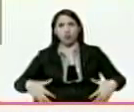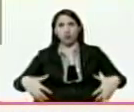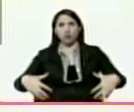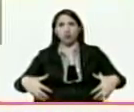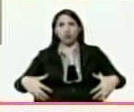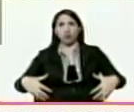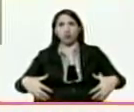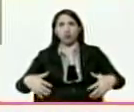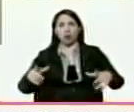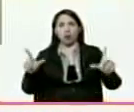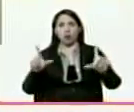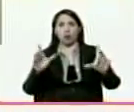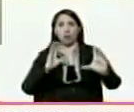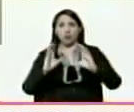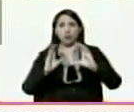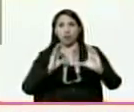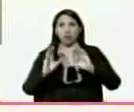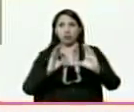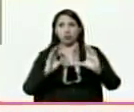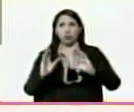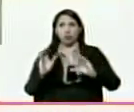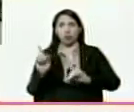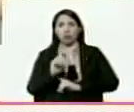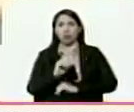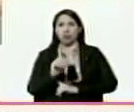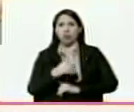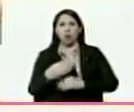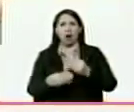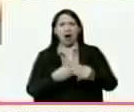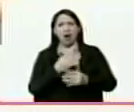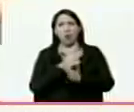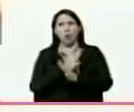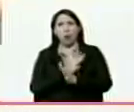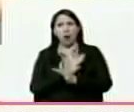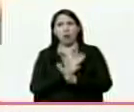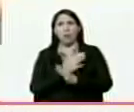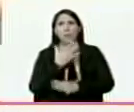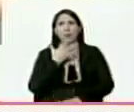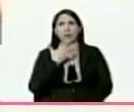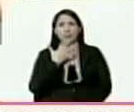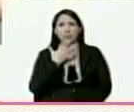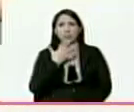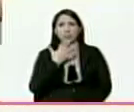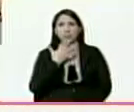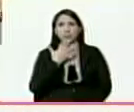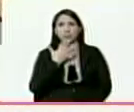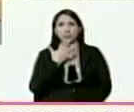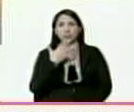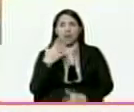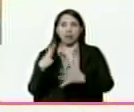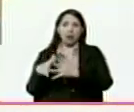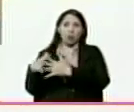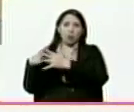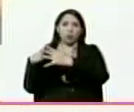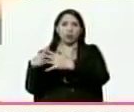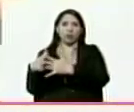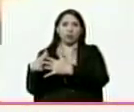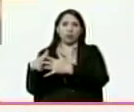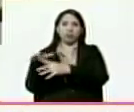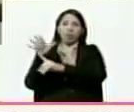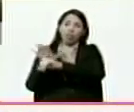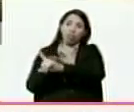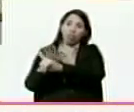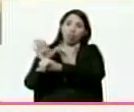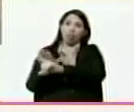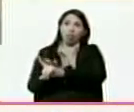medios de comunicación, para que no le hagan el juego, en este caso, a los Estados Unidos. Sería,